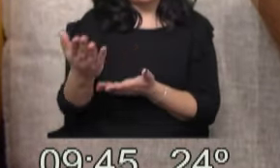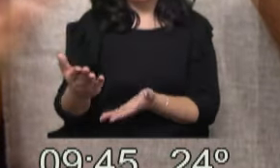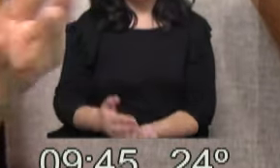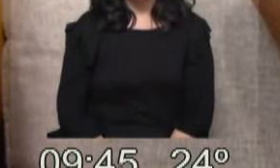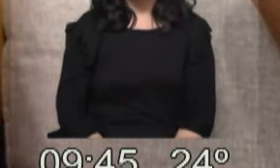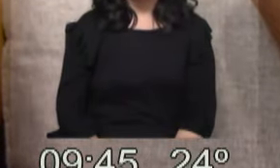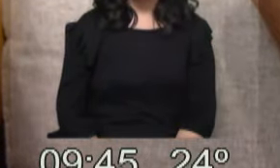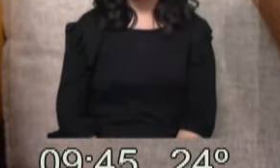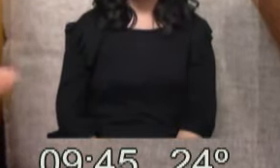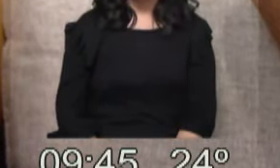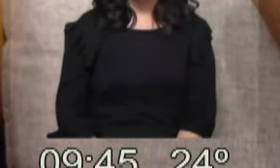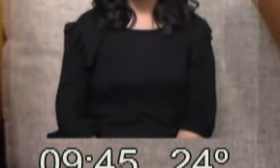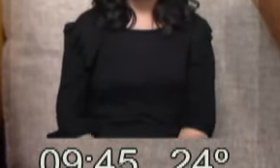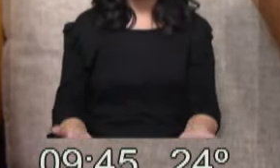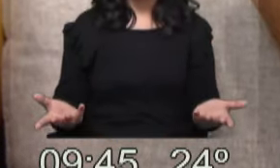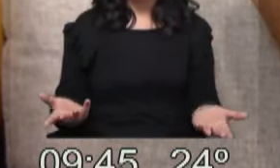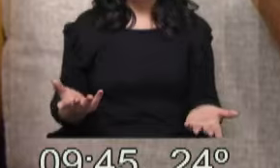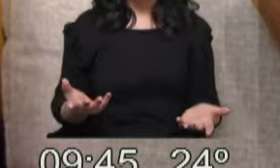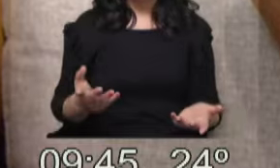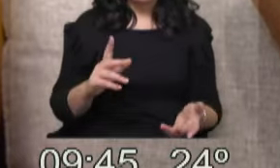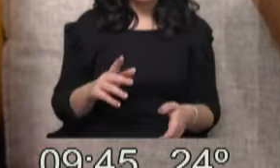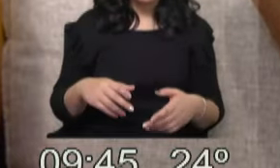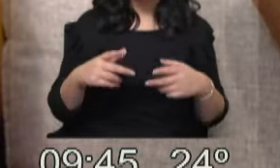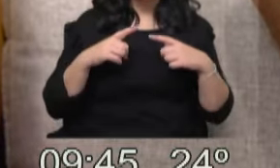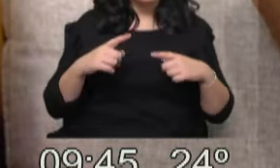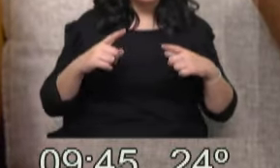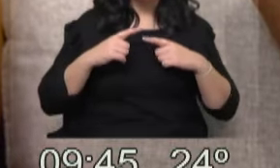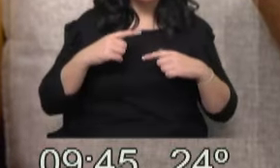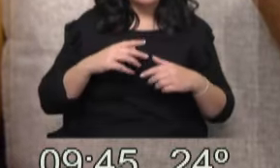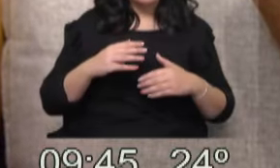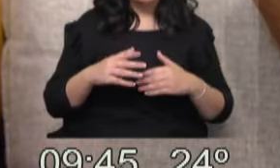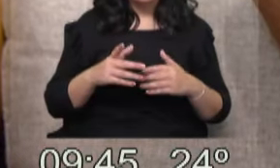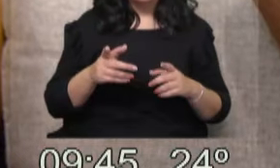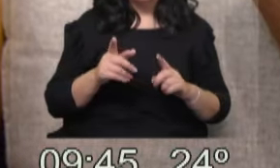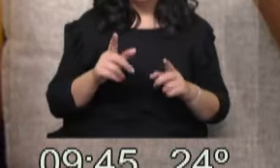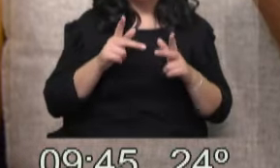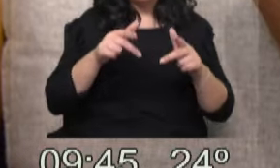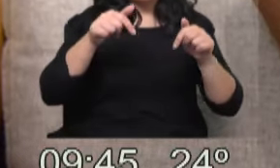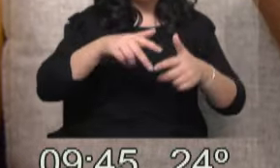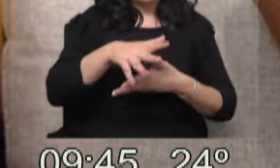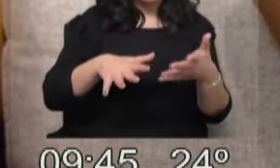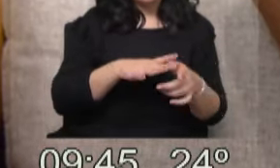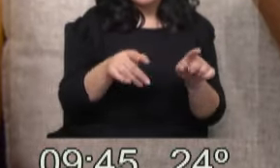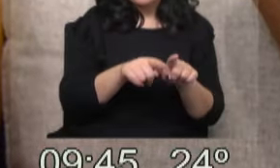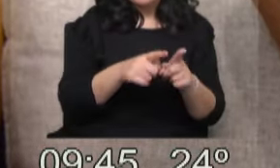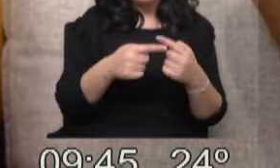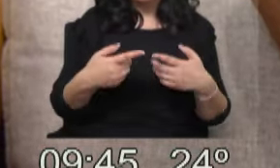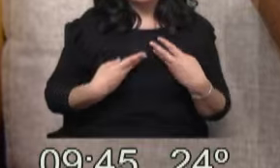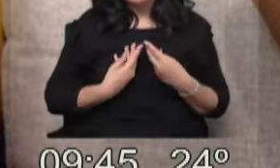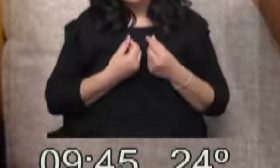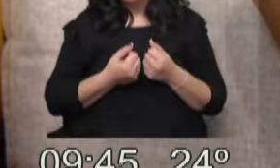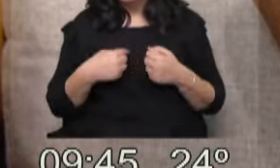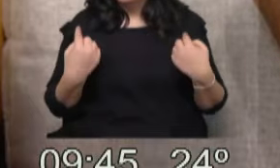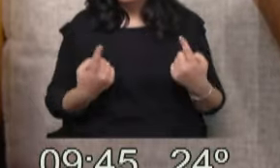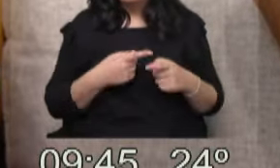este la vamos pateando para adelante decía él y no hago referencia que en este caso sea lo mismo pero tengo la sensación de que todos